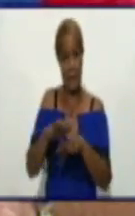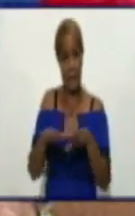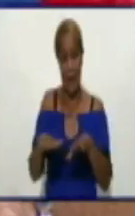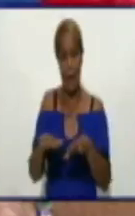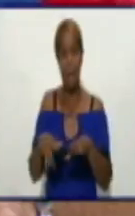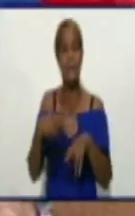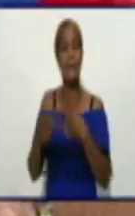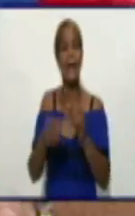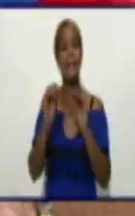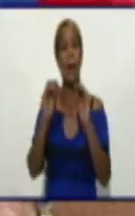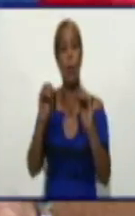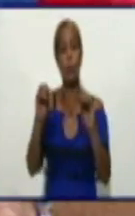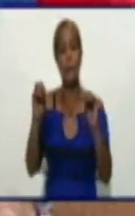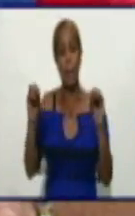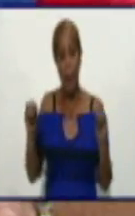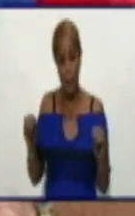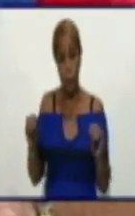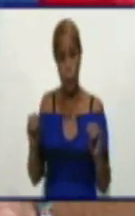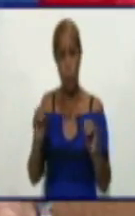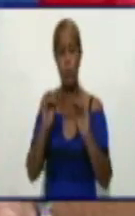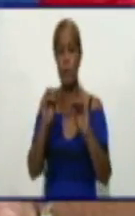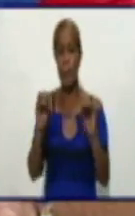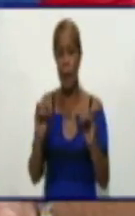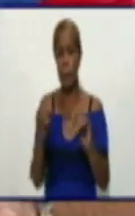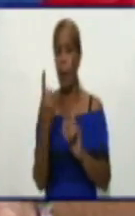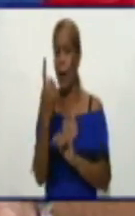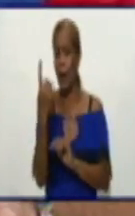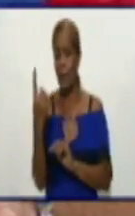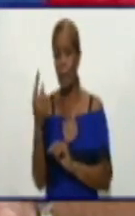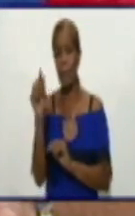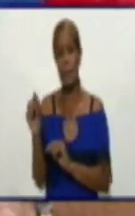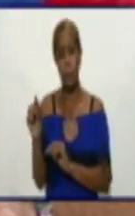convocatoria a todas estas personas para que participen entonces en la segunda etapa,